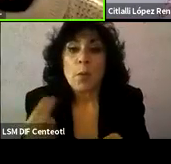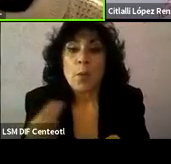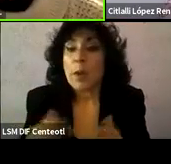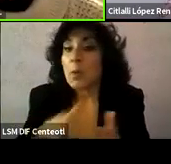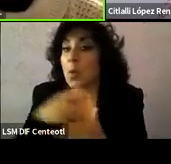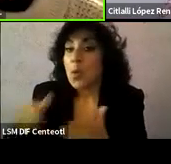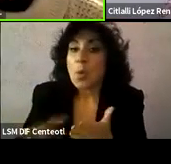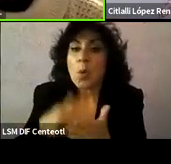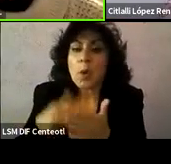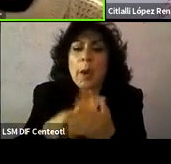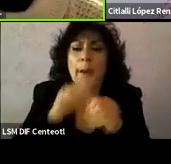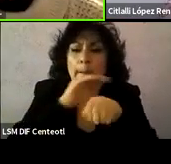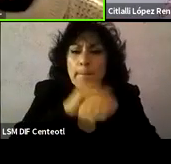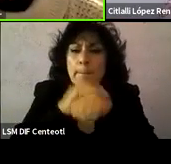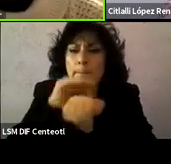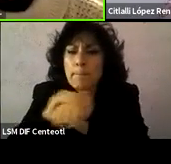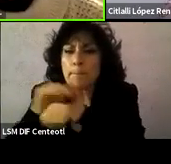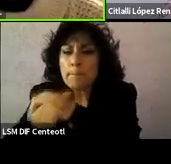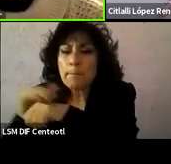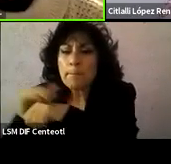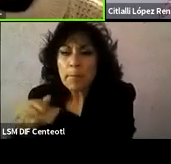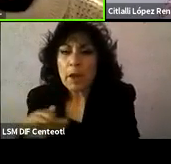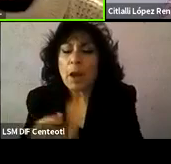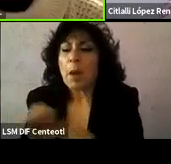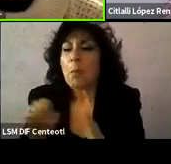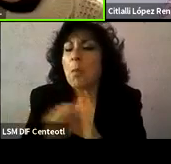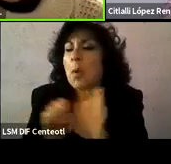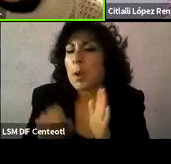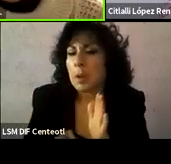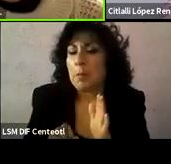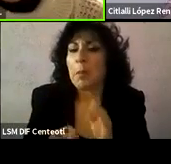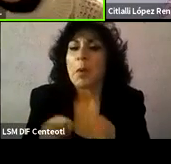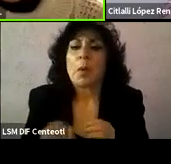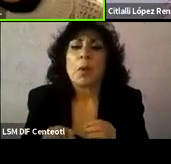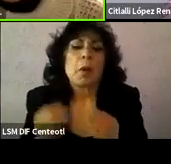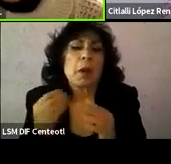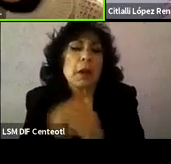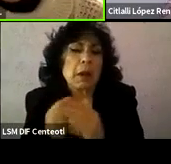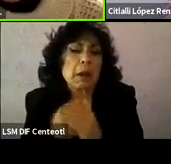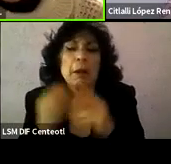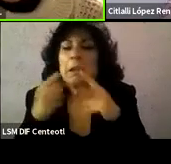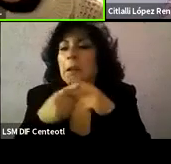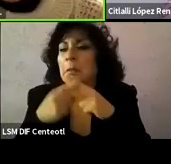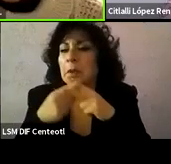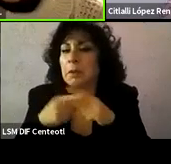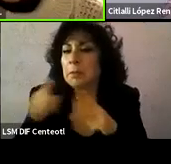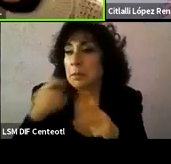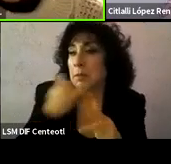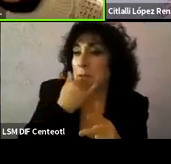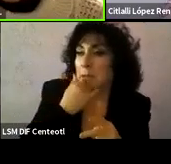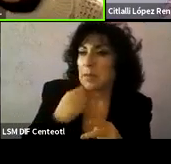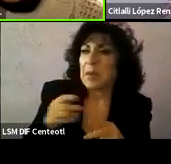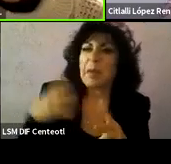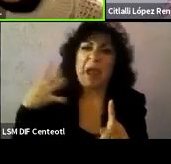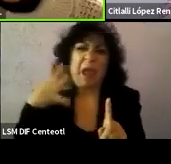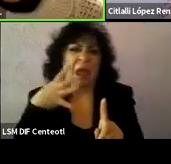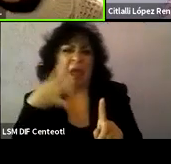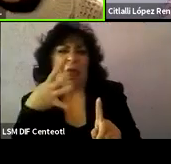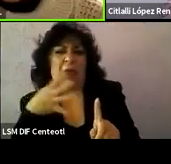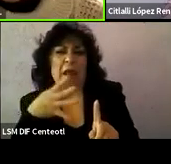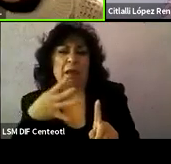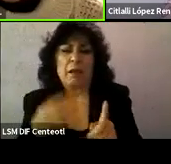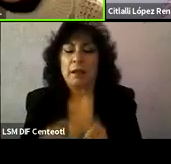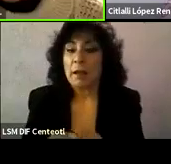de matemáticas, si te equivocas, te abuchean. Entonces, la misma estructura, retomando también lo que mencionaba